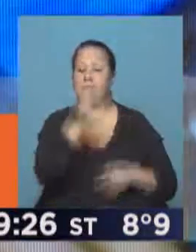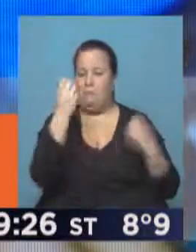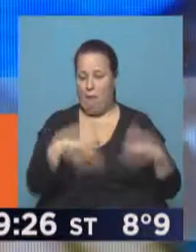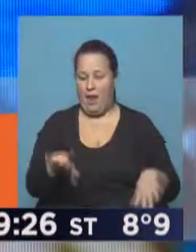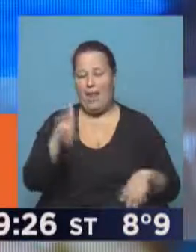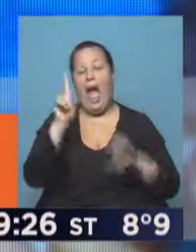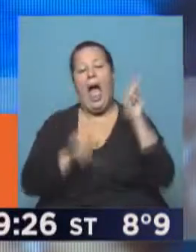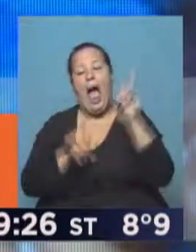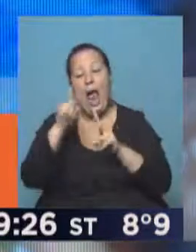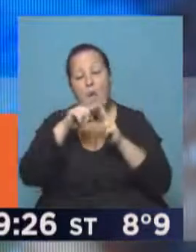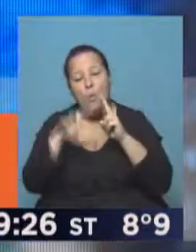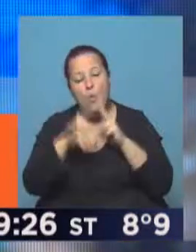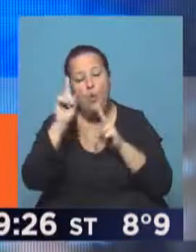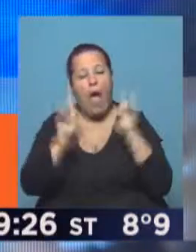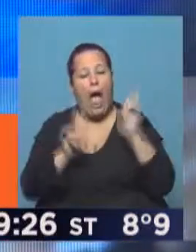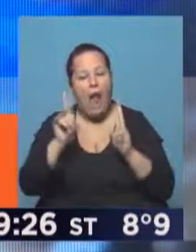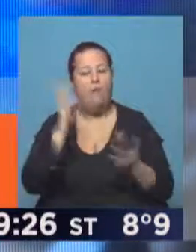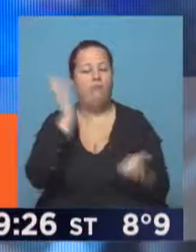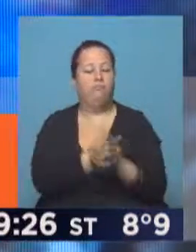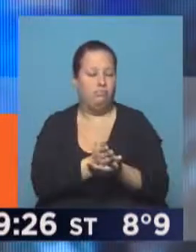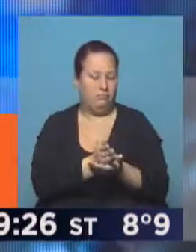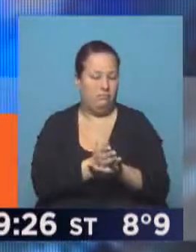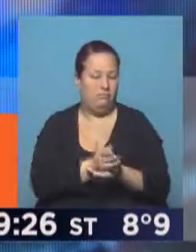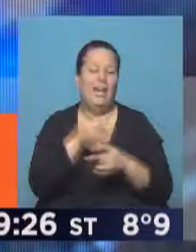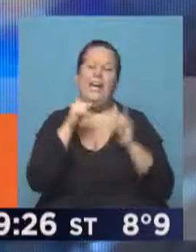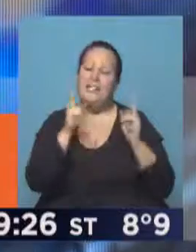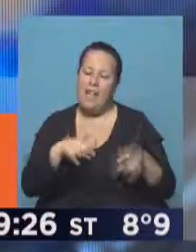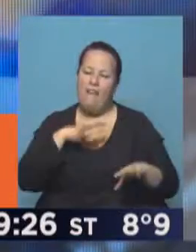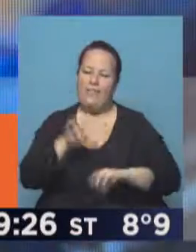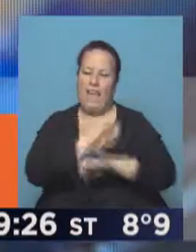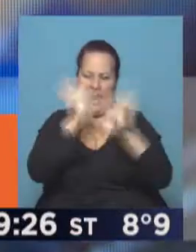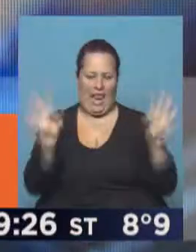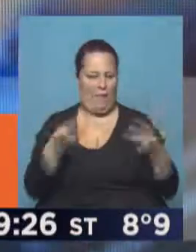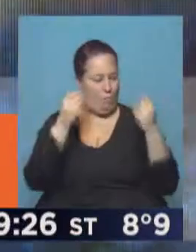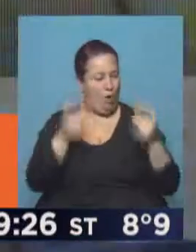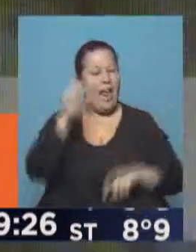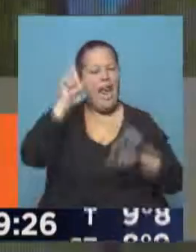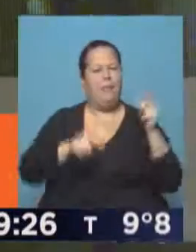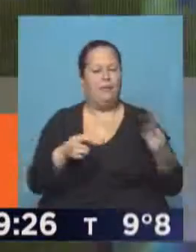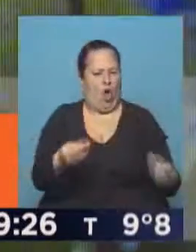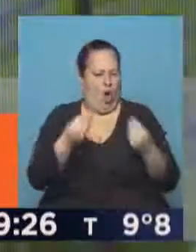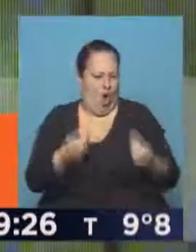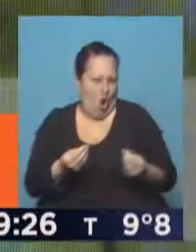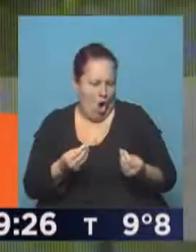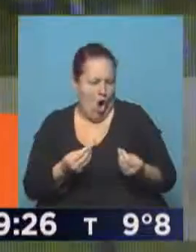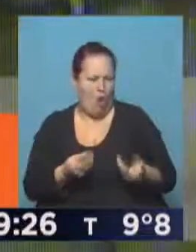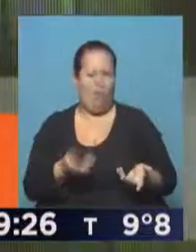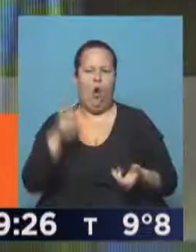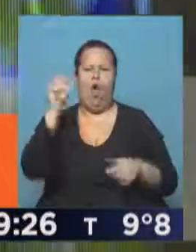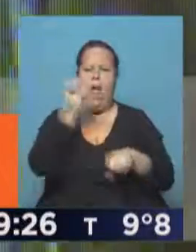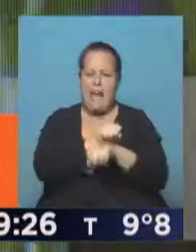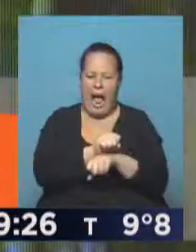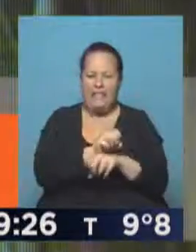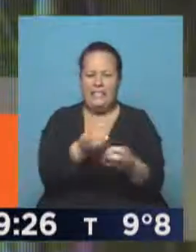ellos solamente algunos de ellos se condena. Que eso también hay que aclararlo. ¿Por qué? Porque la gente dice, ¿cómo puede ser que las